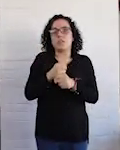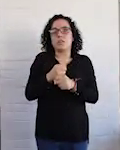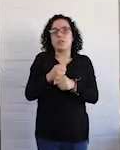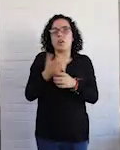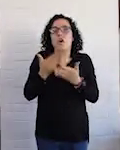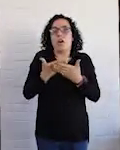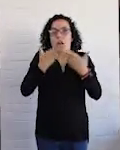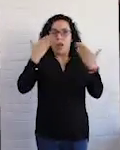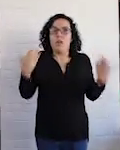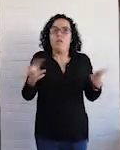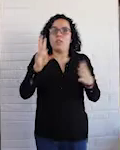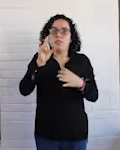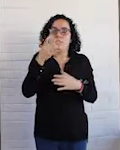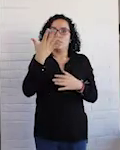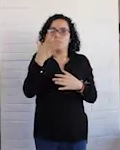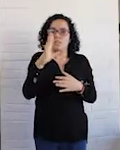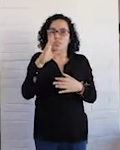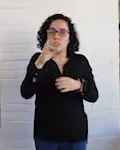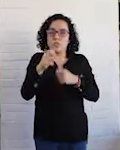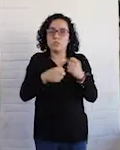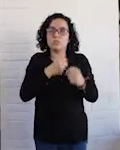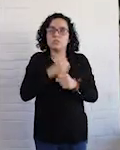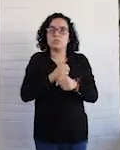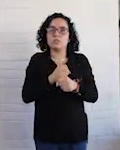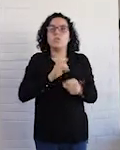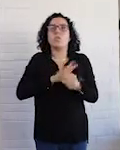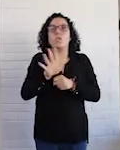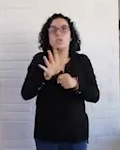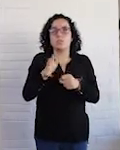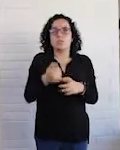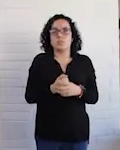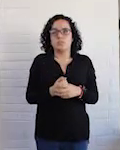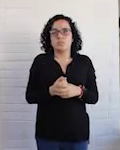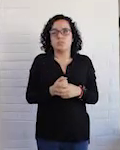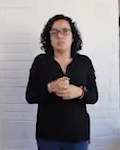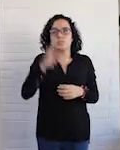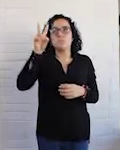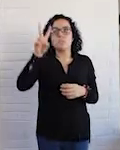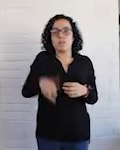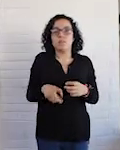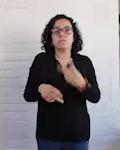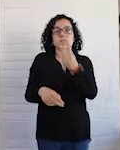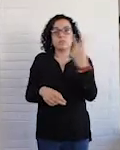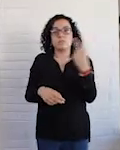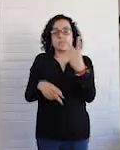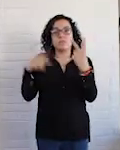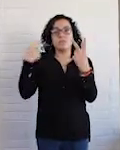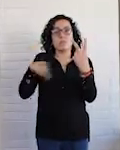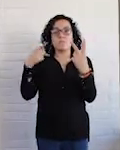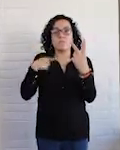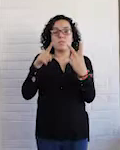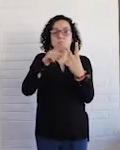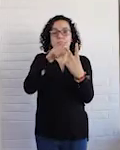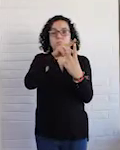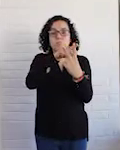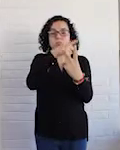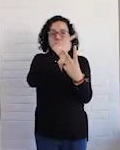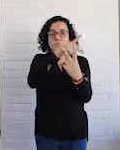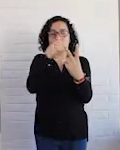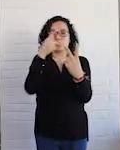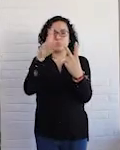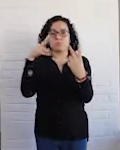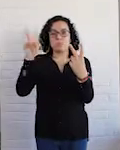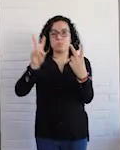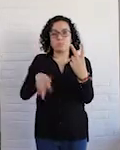early millennial que tiene 35? ¿De cuál estamos hablando? La realidad de esas dos personas es totalmente distinta.